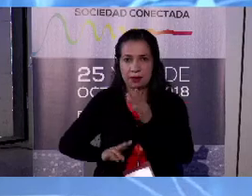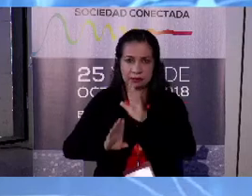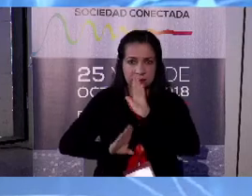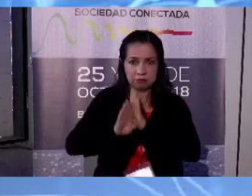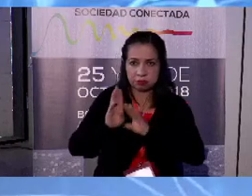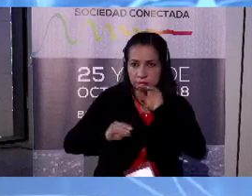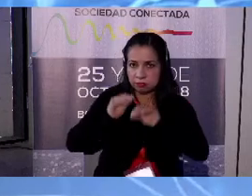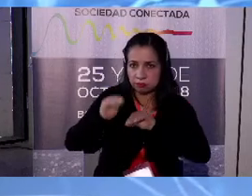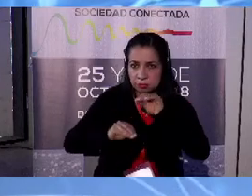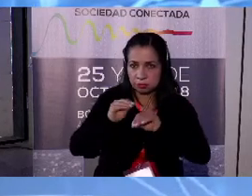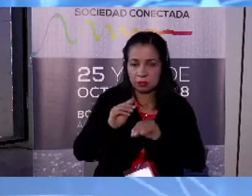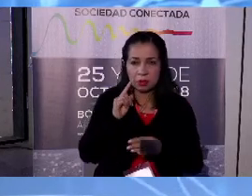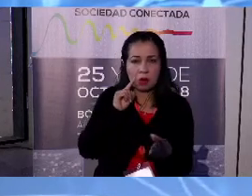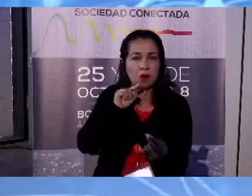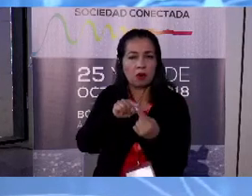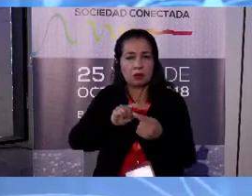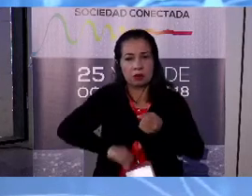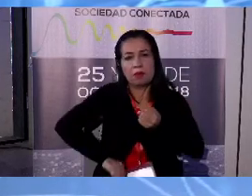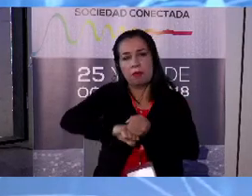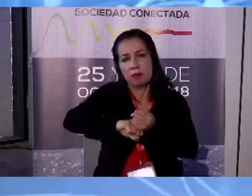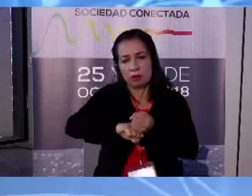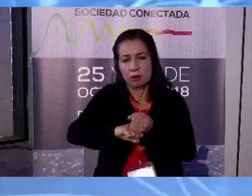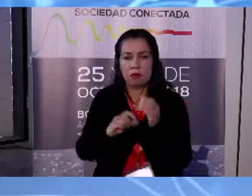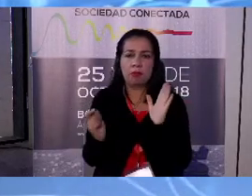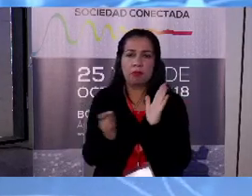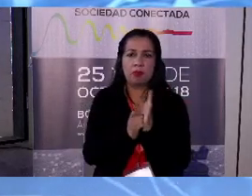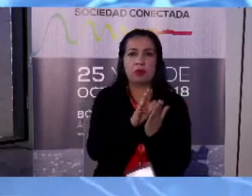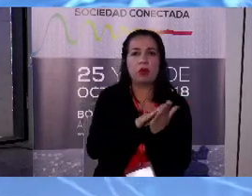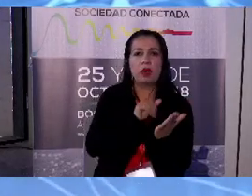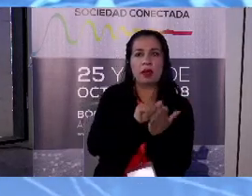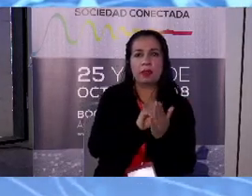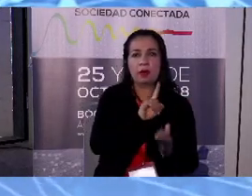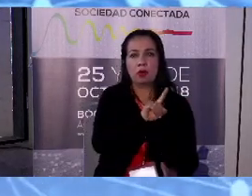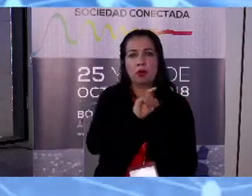apoyar esta eh punto de la agenta